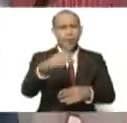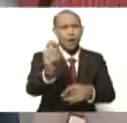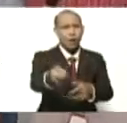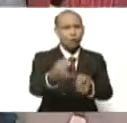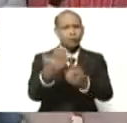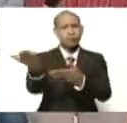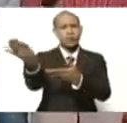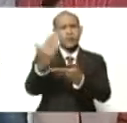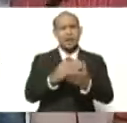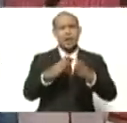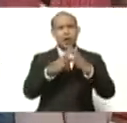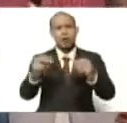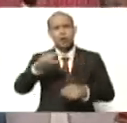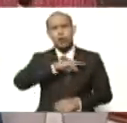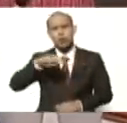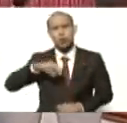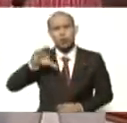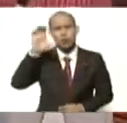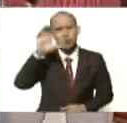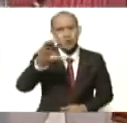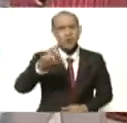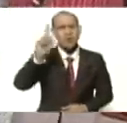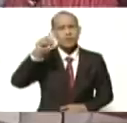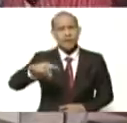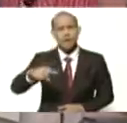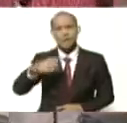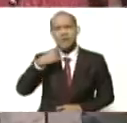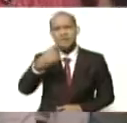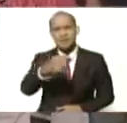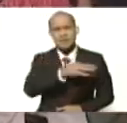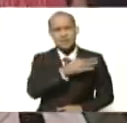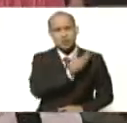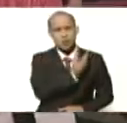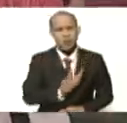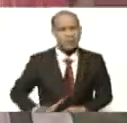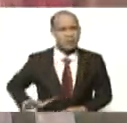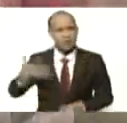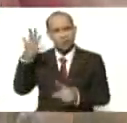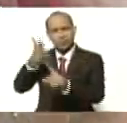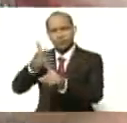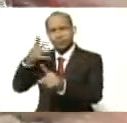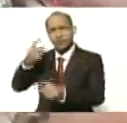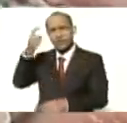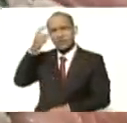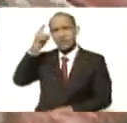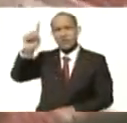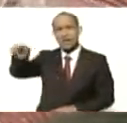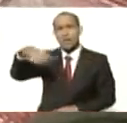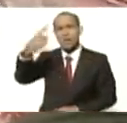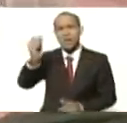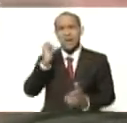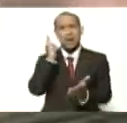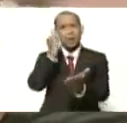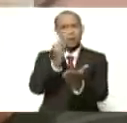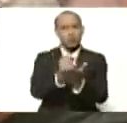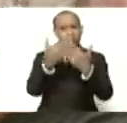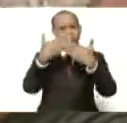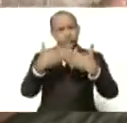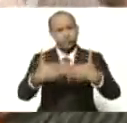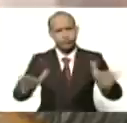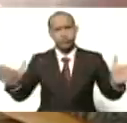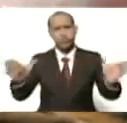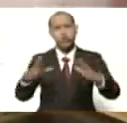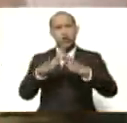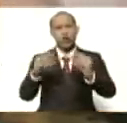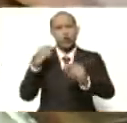todo nuestro país también decirle presidente como ya usted lo orientó el día de mañana se le da inicio a toda